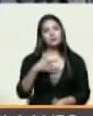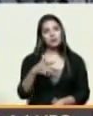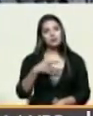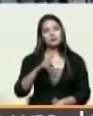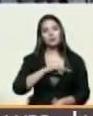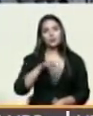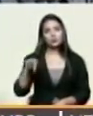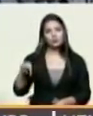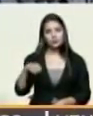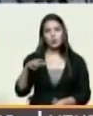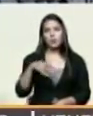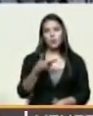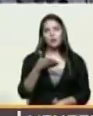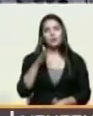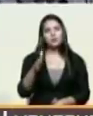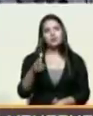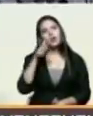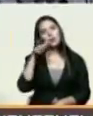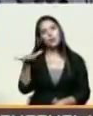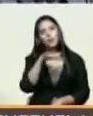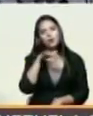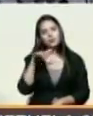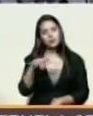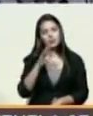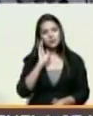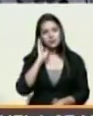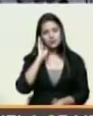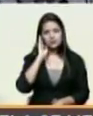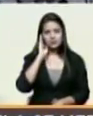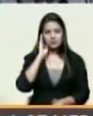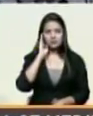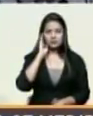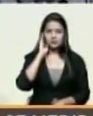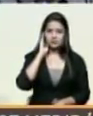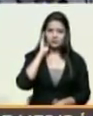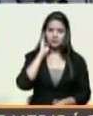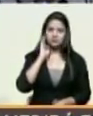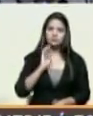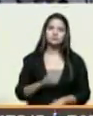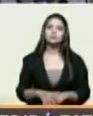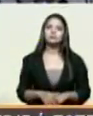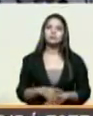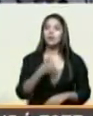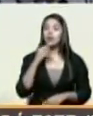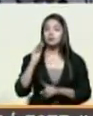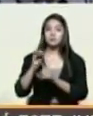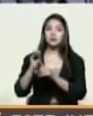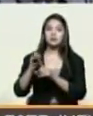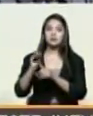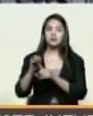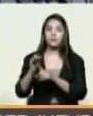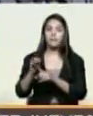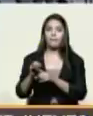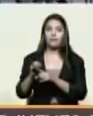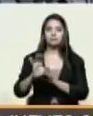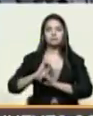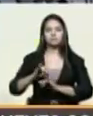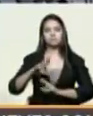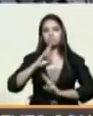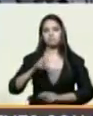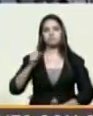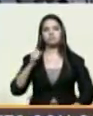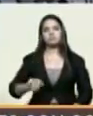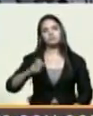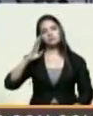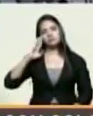nosotros, que podemos ir a nuestro pueblo y decirle a quien nos dio el mandato, orden cumplida,